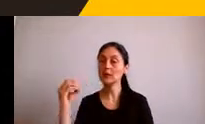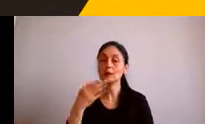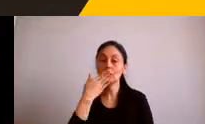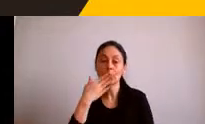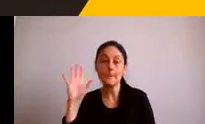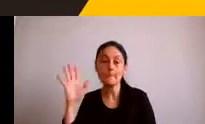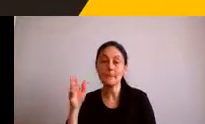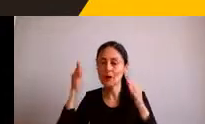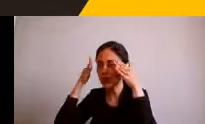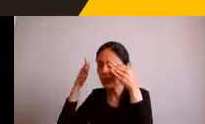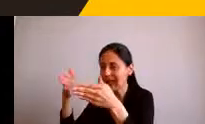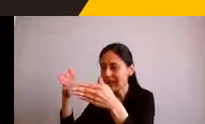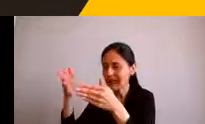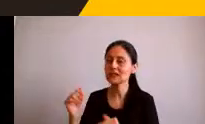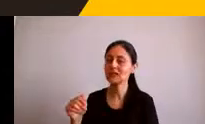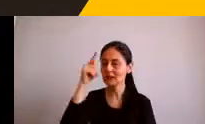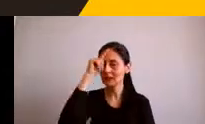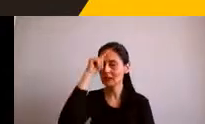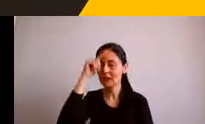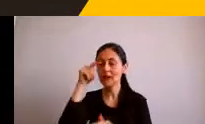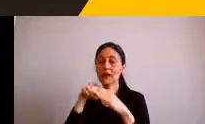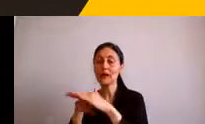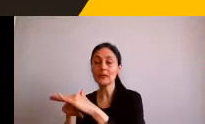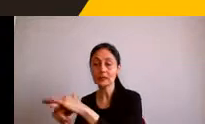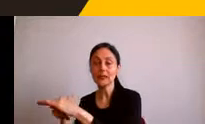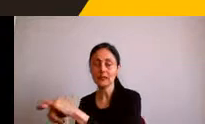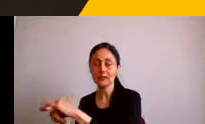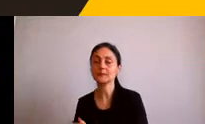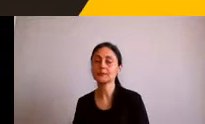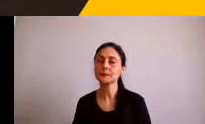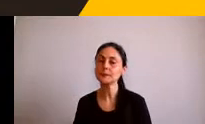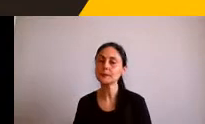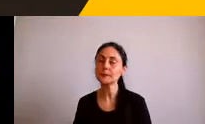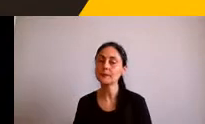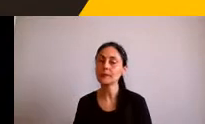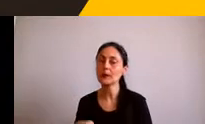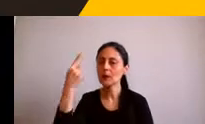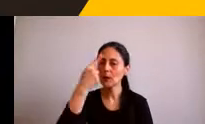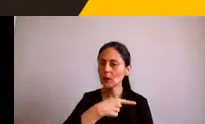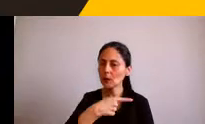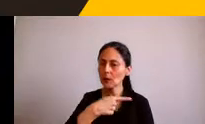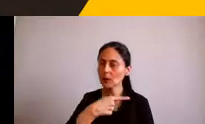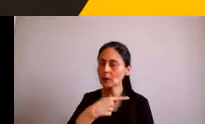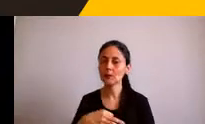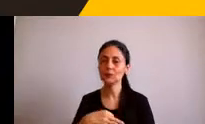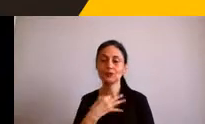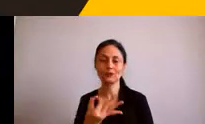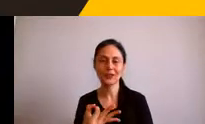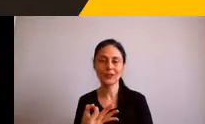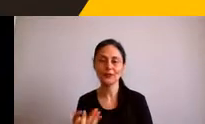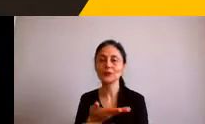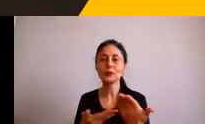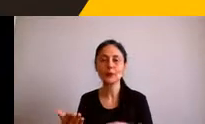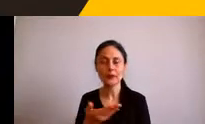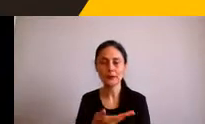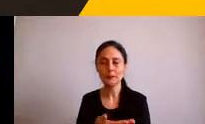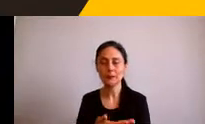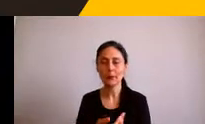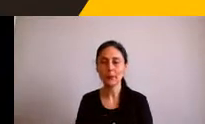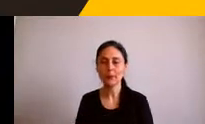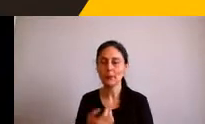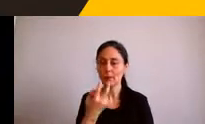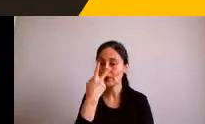Y lo último que quisiera comentar es acerca de qué es lo que esto, yo les voy a dar una visión de qué es lo que hace un terapeuta en estos pacientes